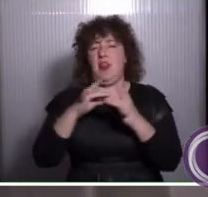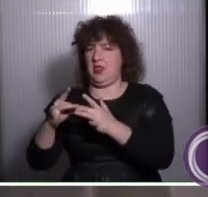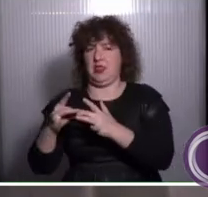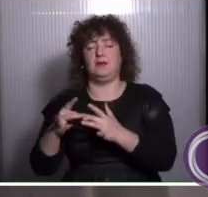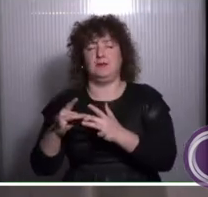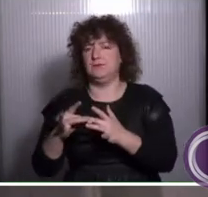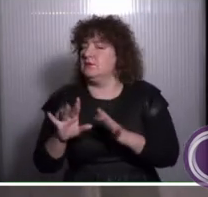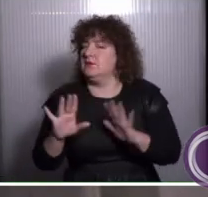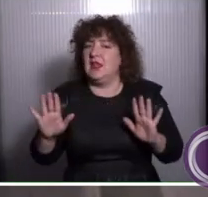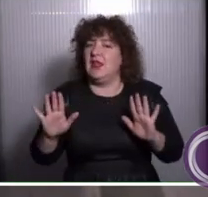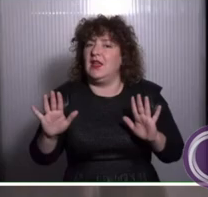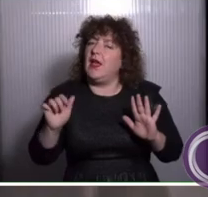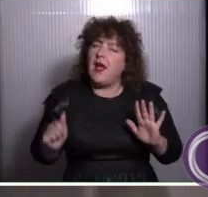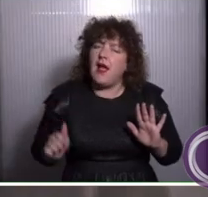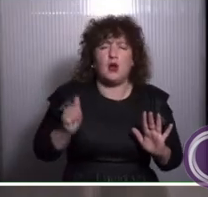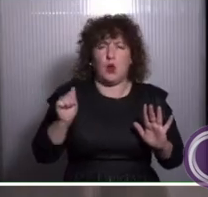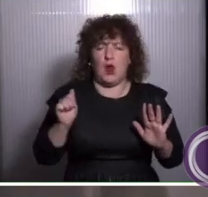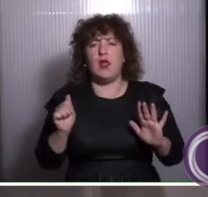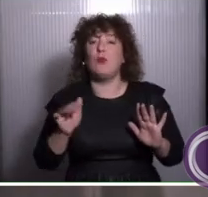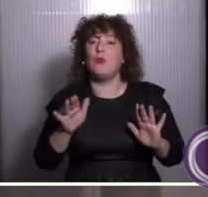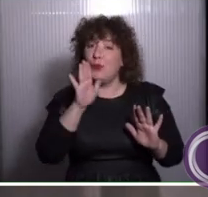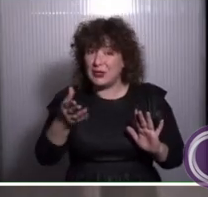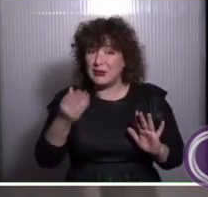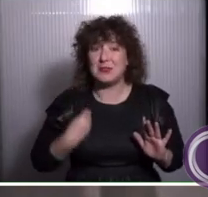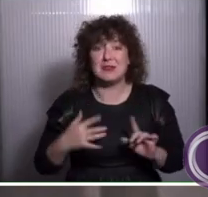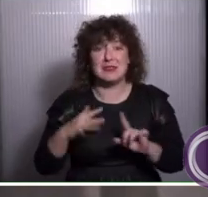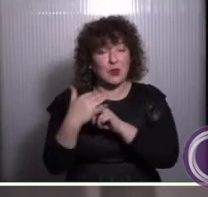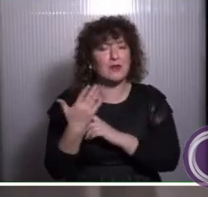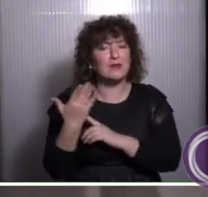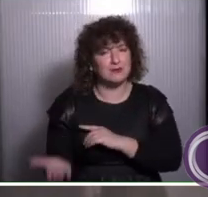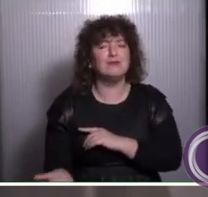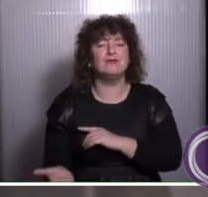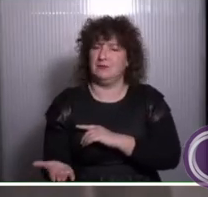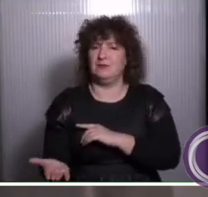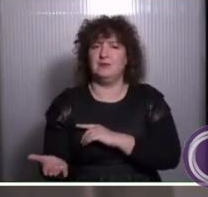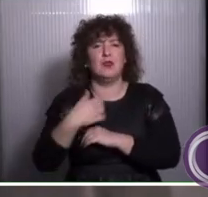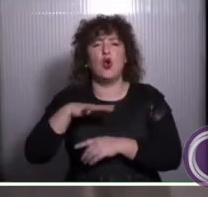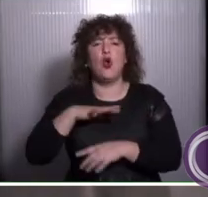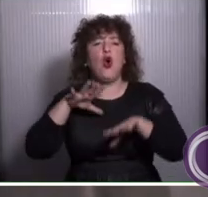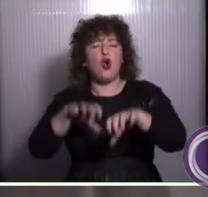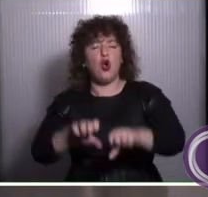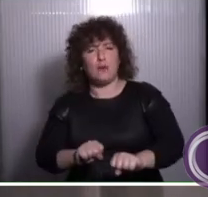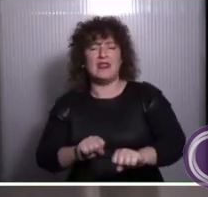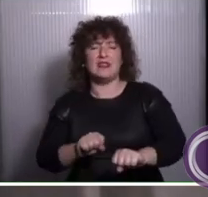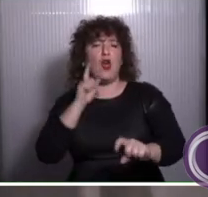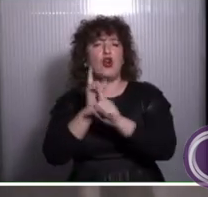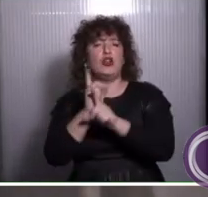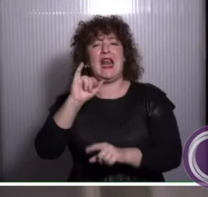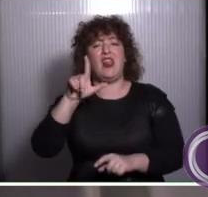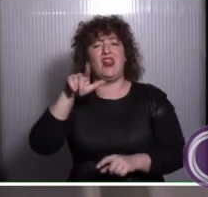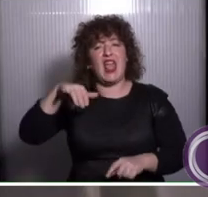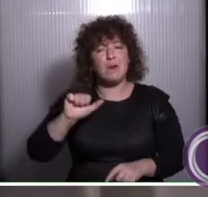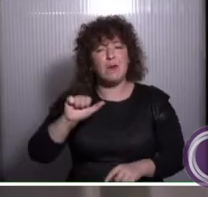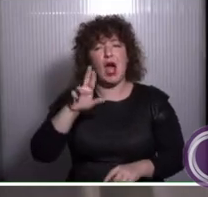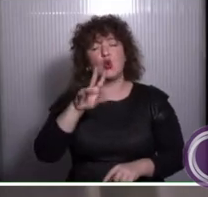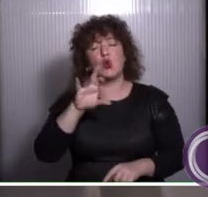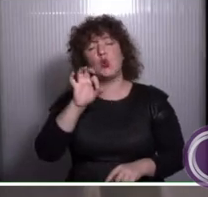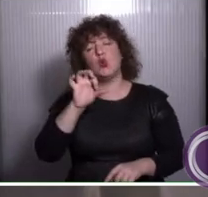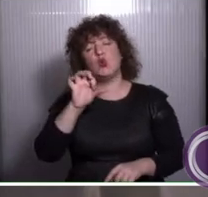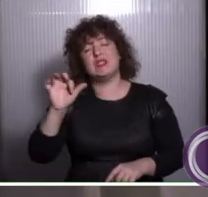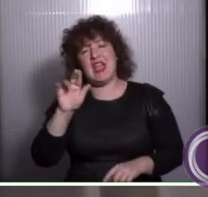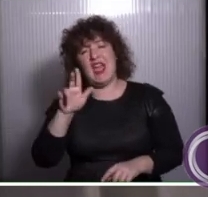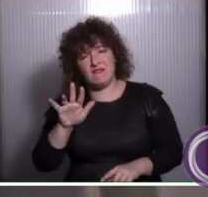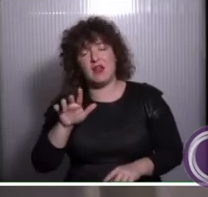No es casualidad que por ello mismo, en primer lugar, se diera un golpe de Estado contra Dilma Rousseff en Brasil y